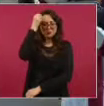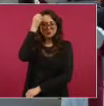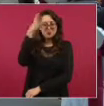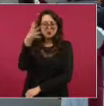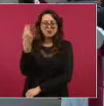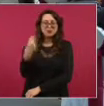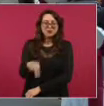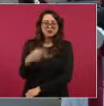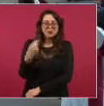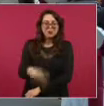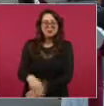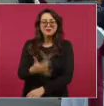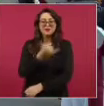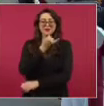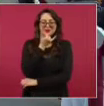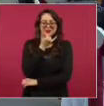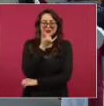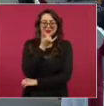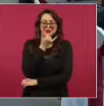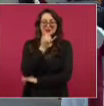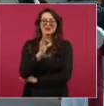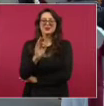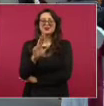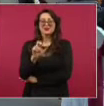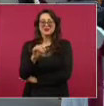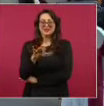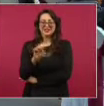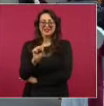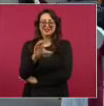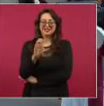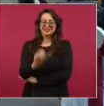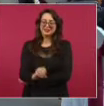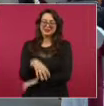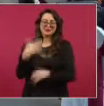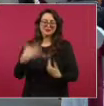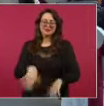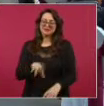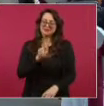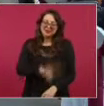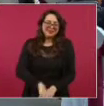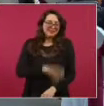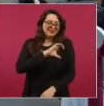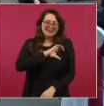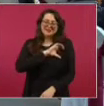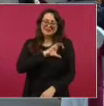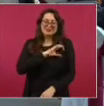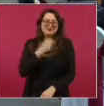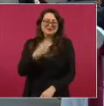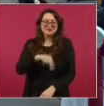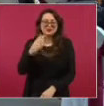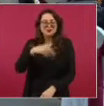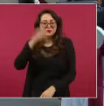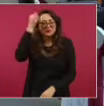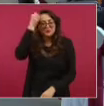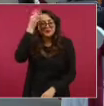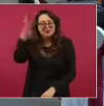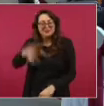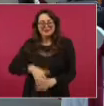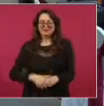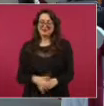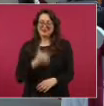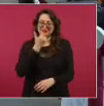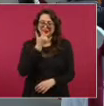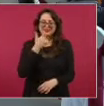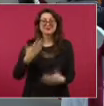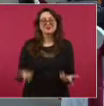Díganmelo por favor. Francisco Hernández Juárez, de todos mis afectos, todavía presidente colegiado de la